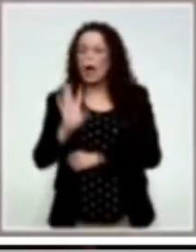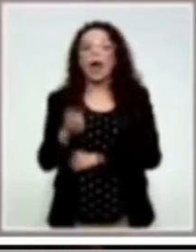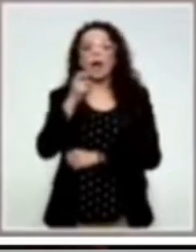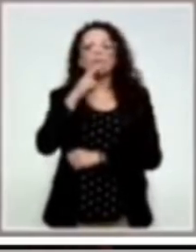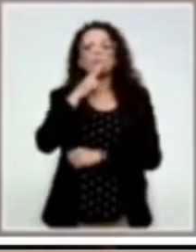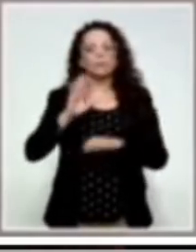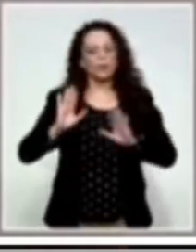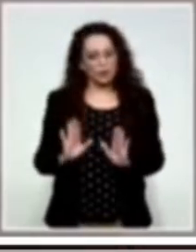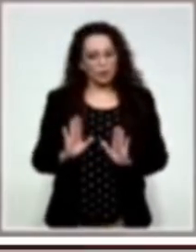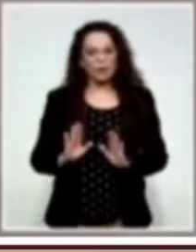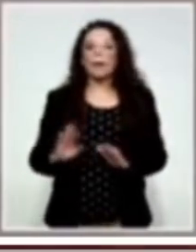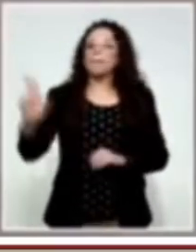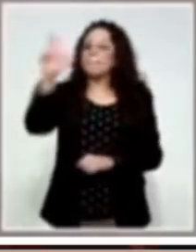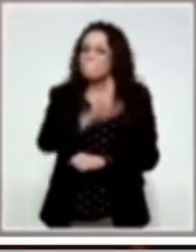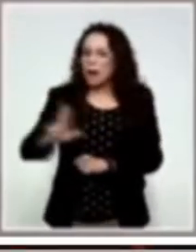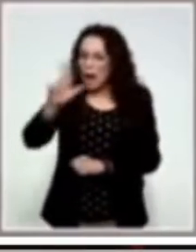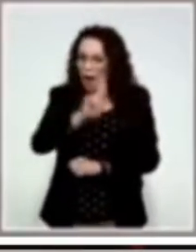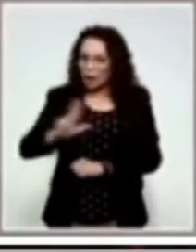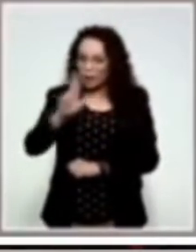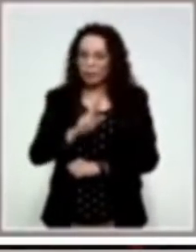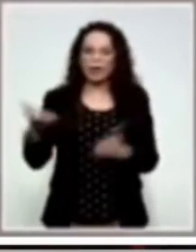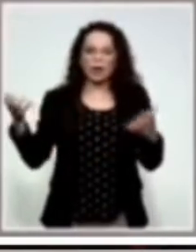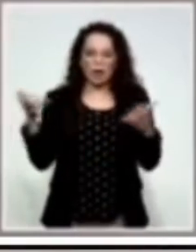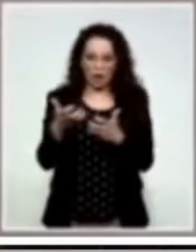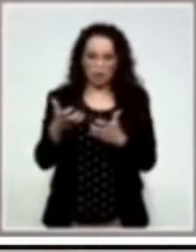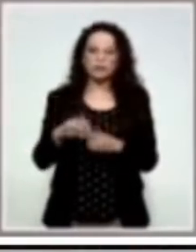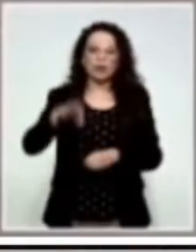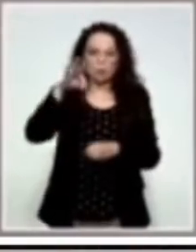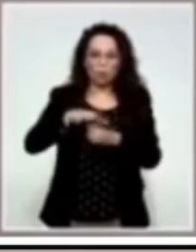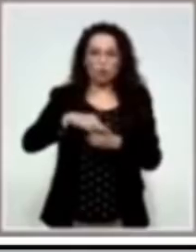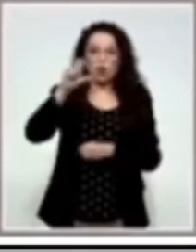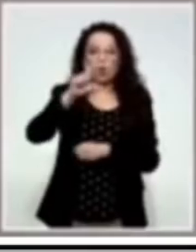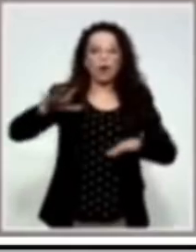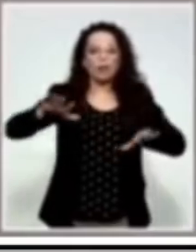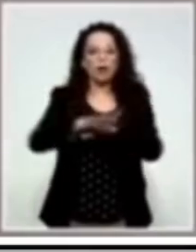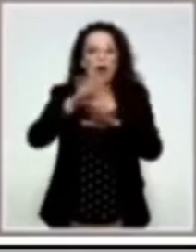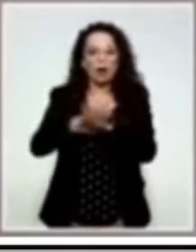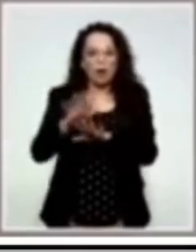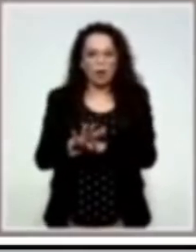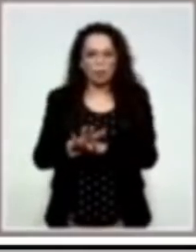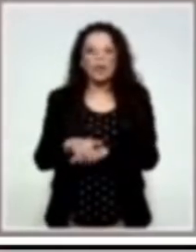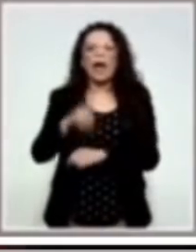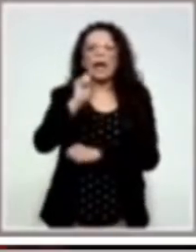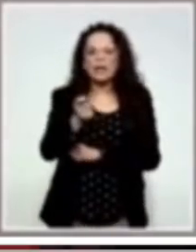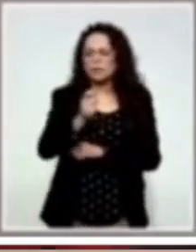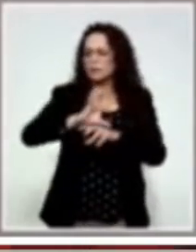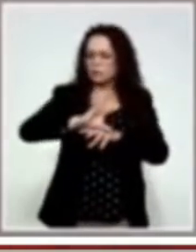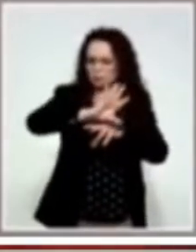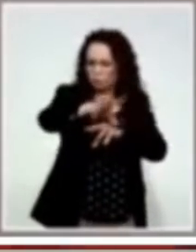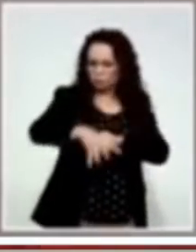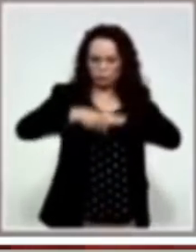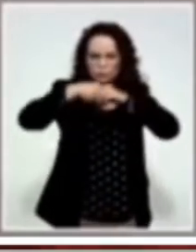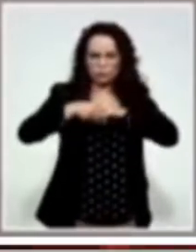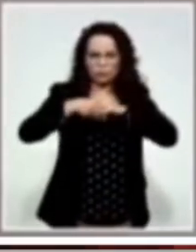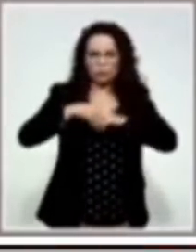se votara el martes, ya teniendo la modificación. ¿En qué consistió la modificación? Integrar la versión estenográfica al acta. Eso fue